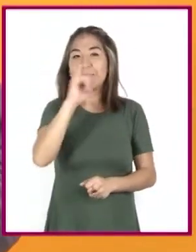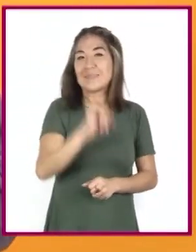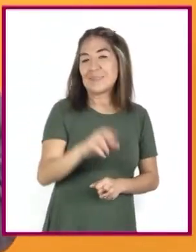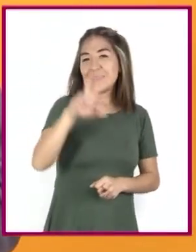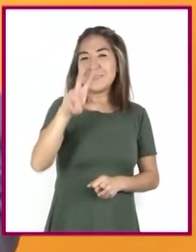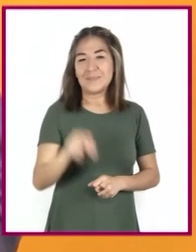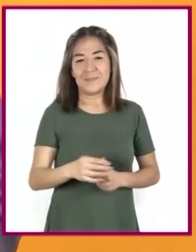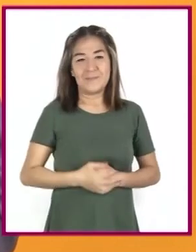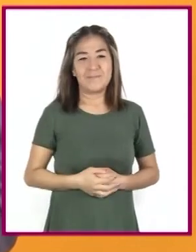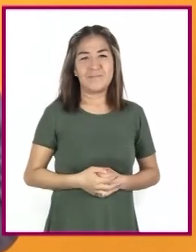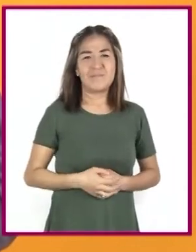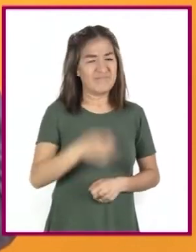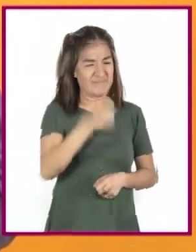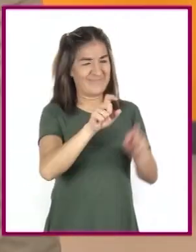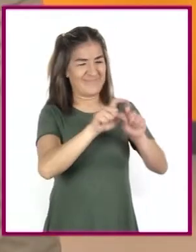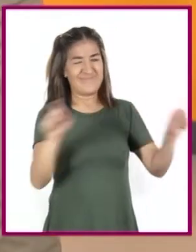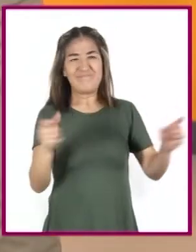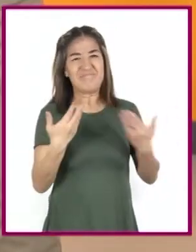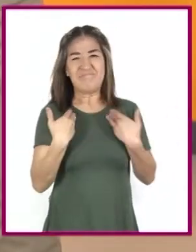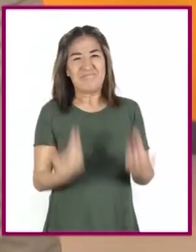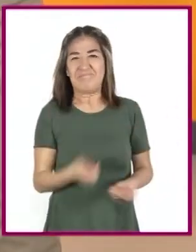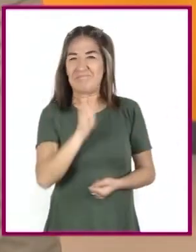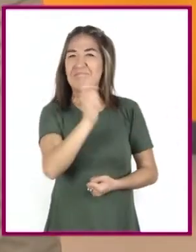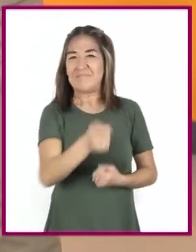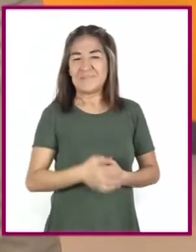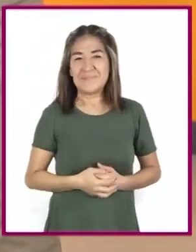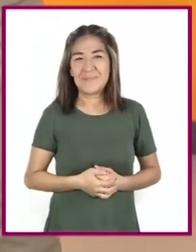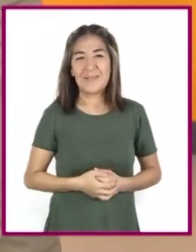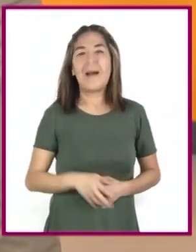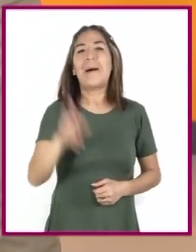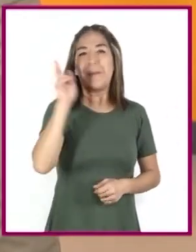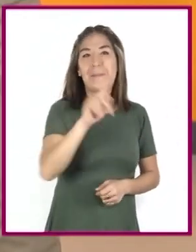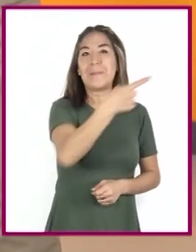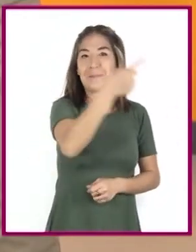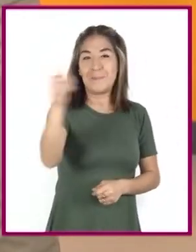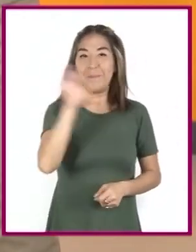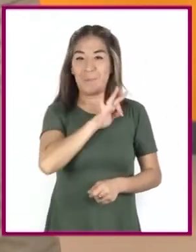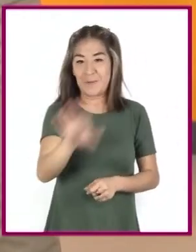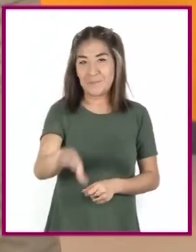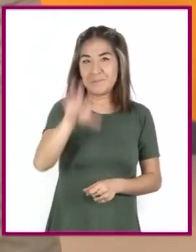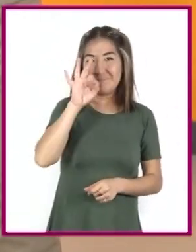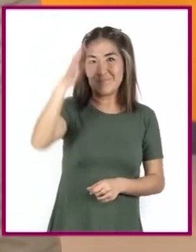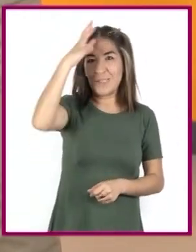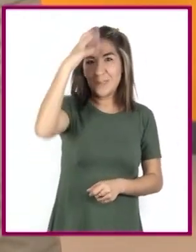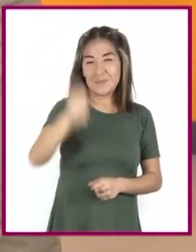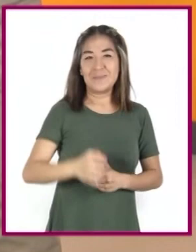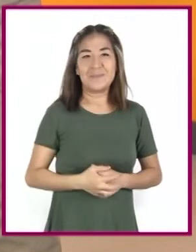De verdad que no tiene sentido. Estamos seguros que encontrarán el concepto.